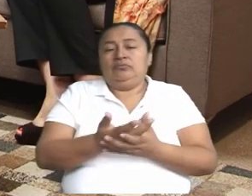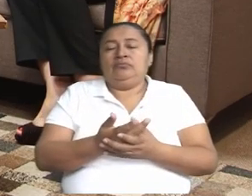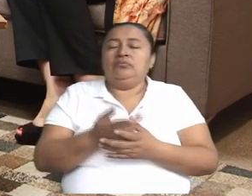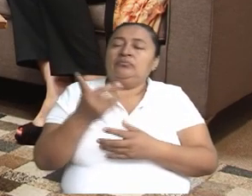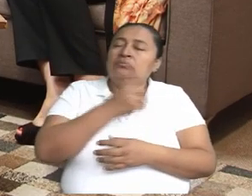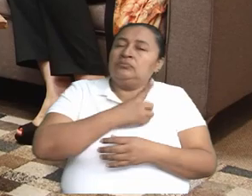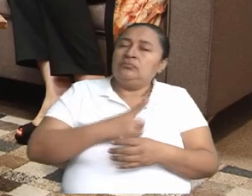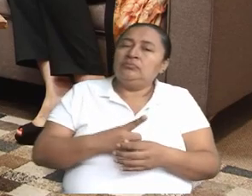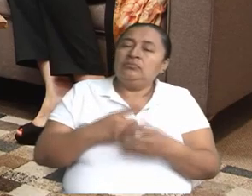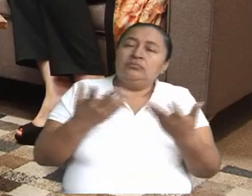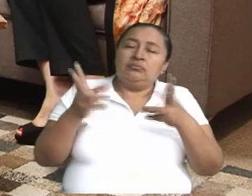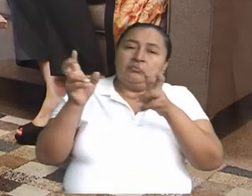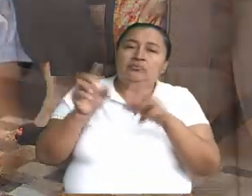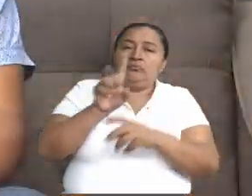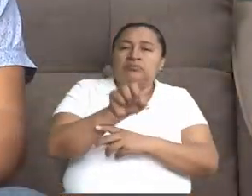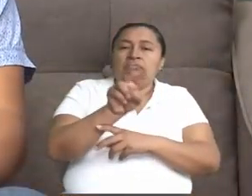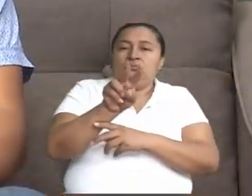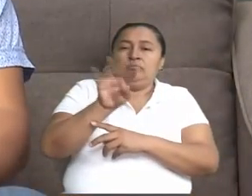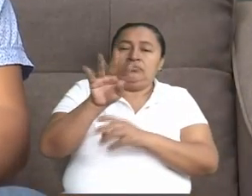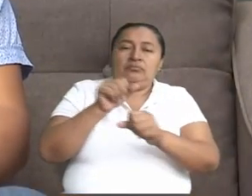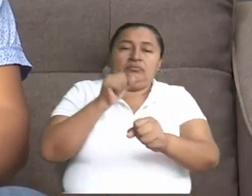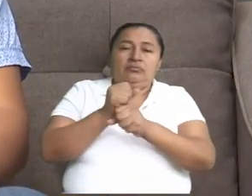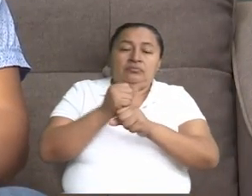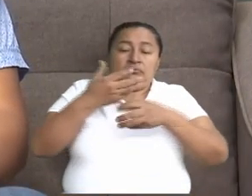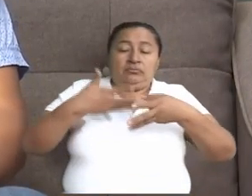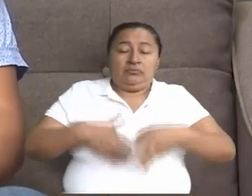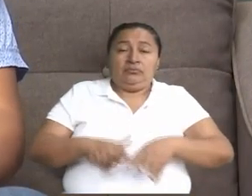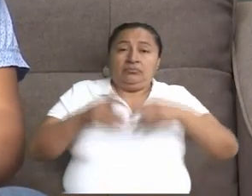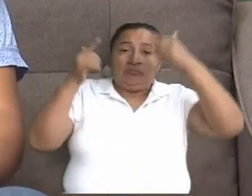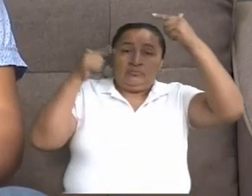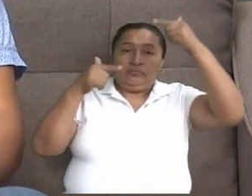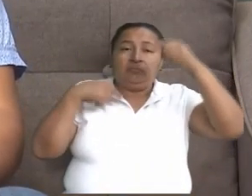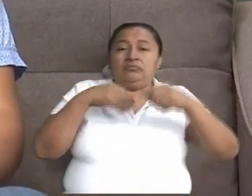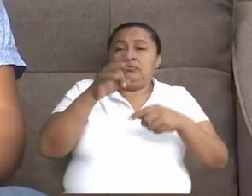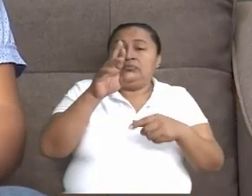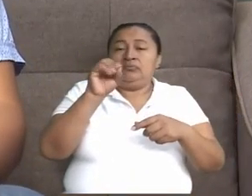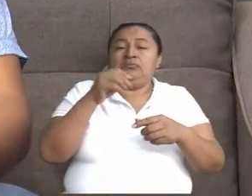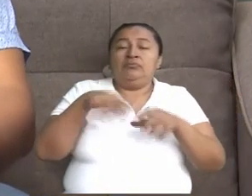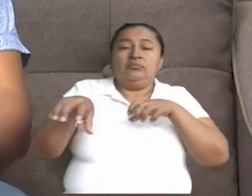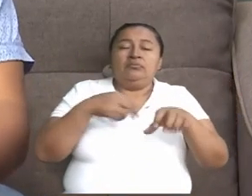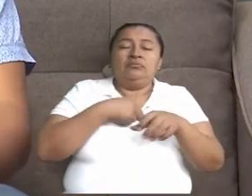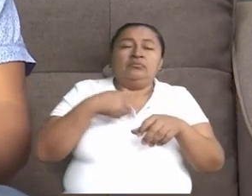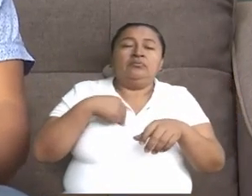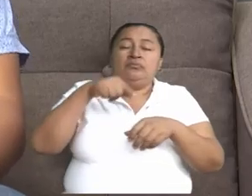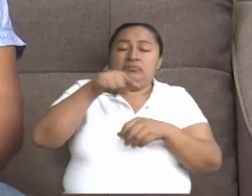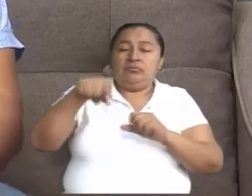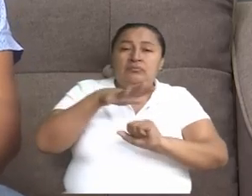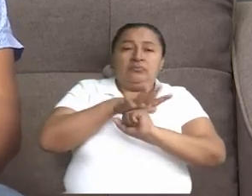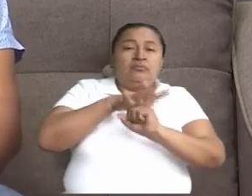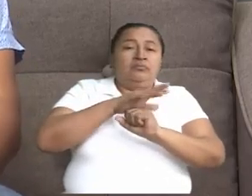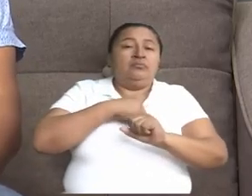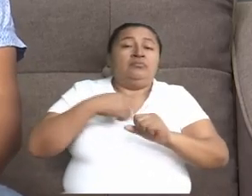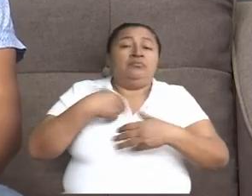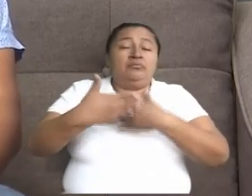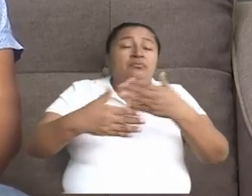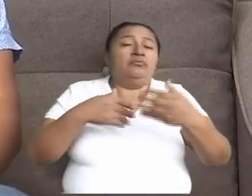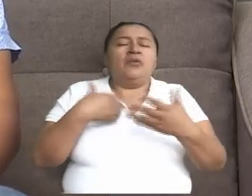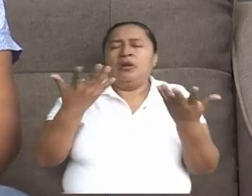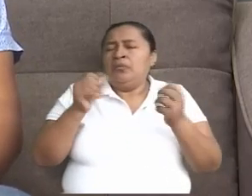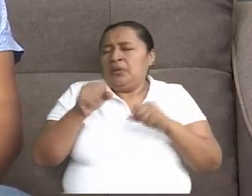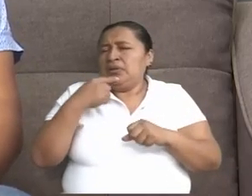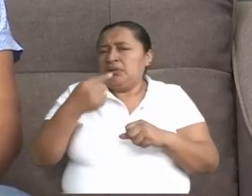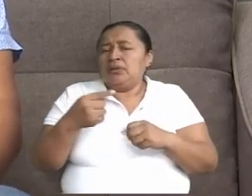Diputado, respecto al 124 aniversario del natalicio y enmarcado en el foro de actividades que van a estar realizando de parte de la Comisión y el foro de Sao Paulo, ¿qué nos puede